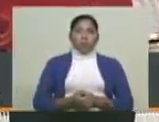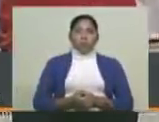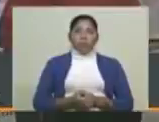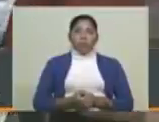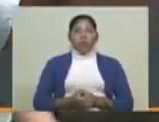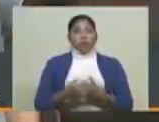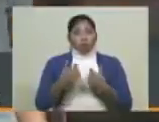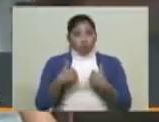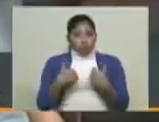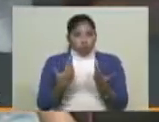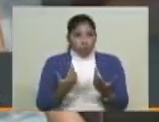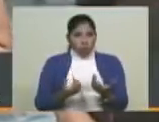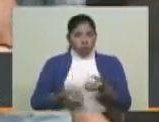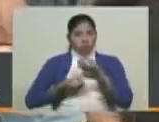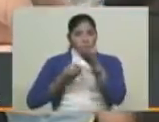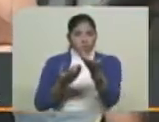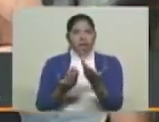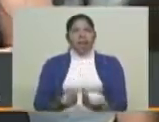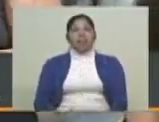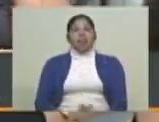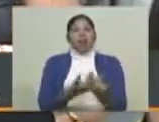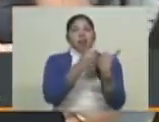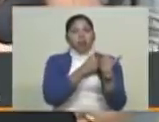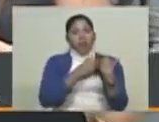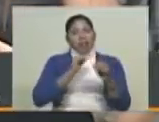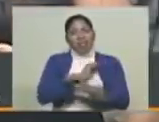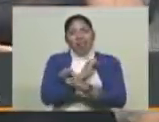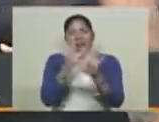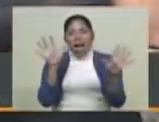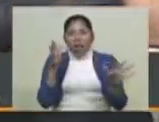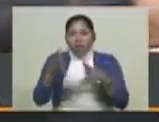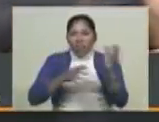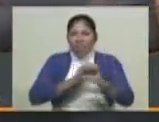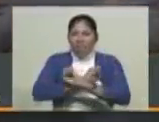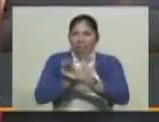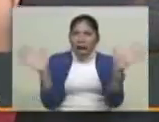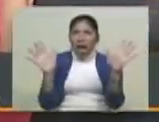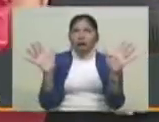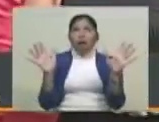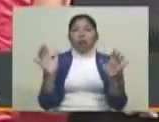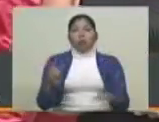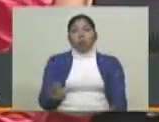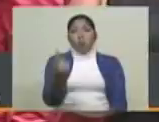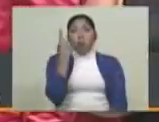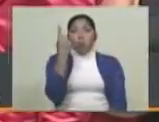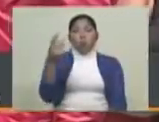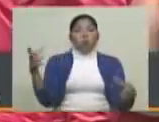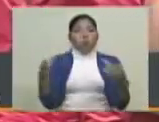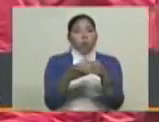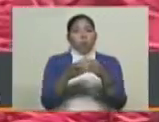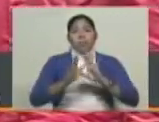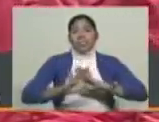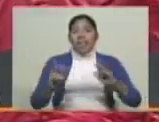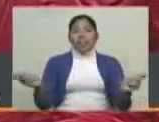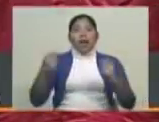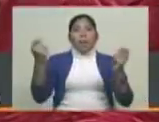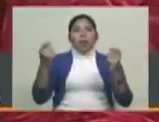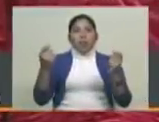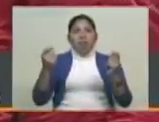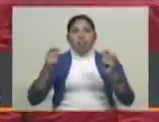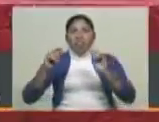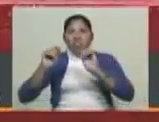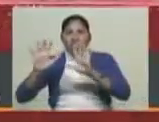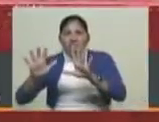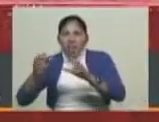Y debo decirlo con responsabilidad porque nos gusta hablar muy claro. Hay un solo comando de campaña. No hay 10 comandos